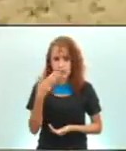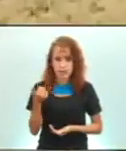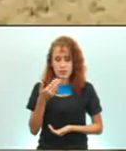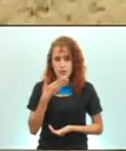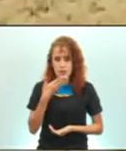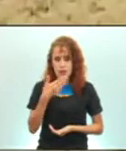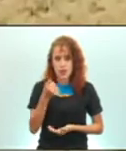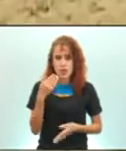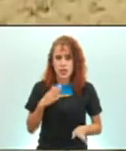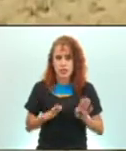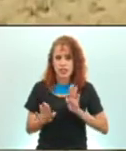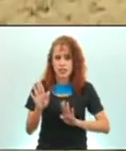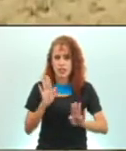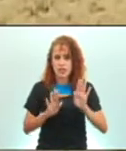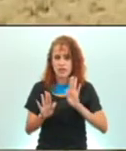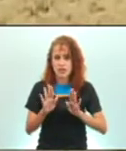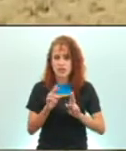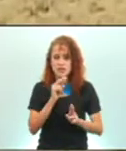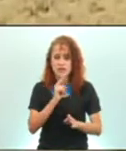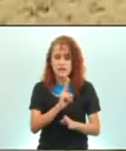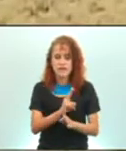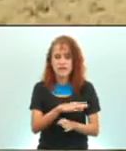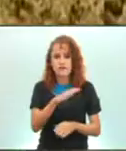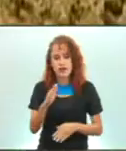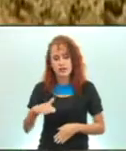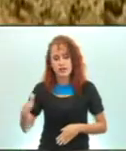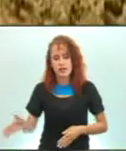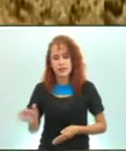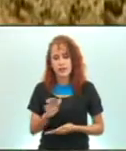Perdemos la mejor defensa frente a la acción del mar.